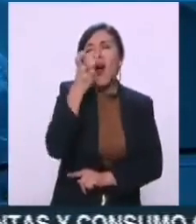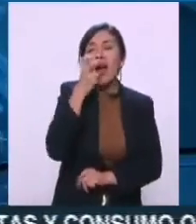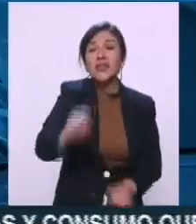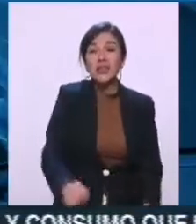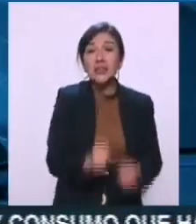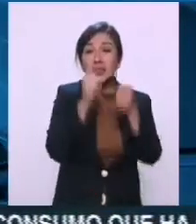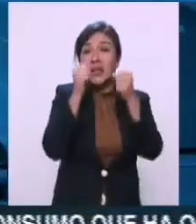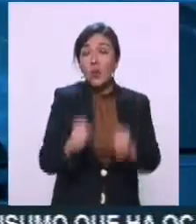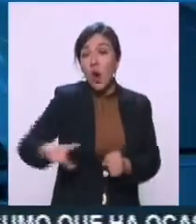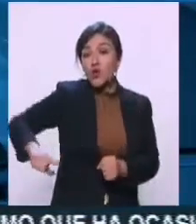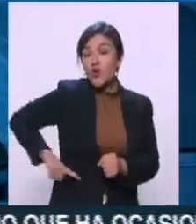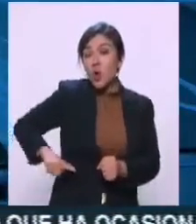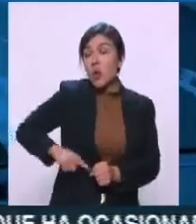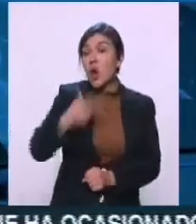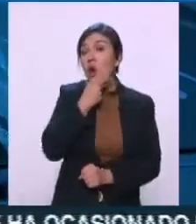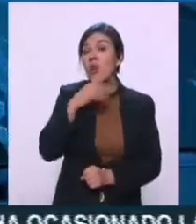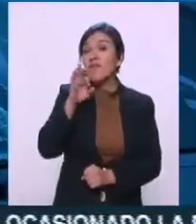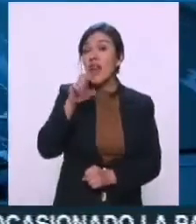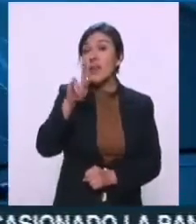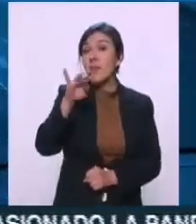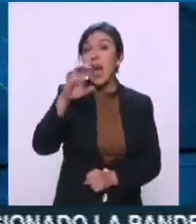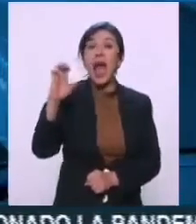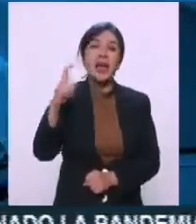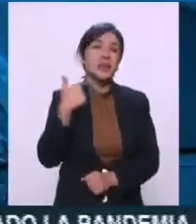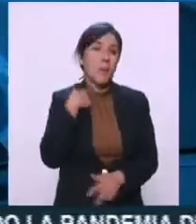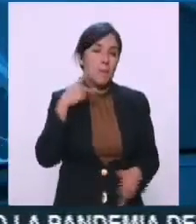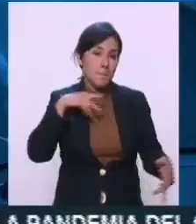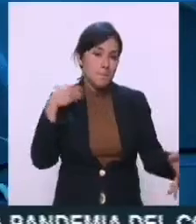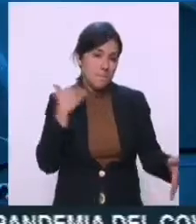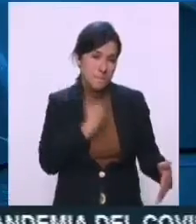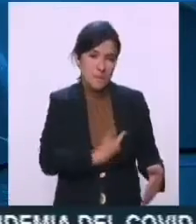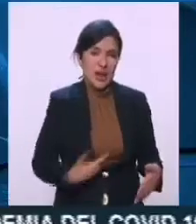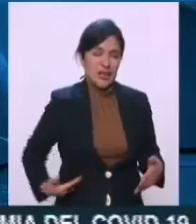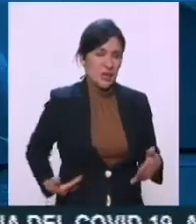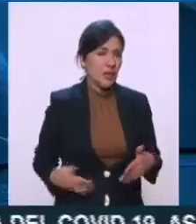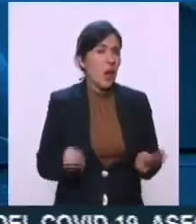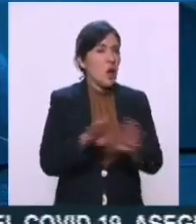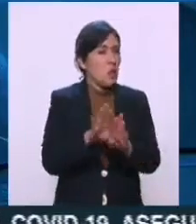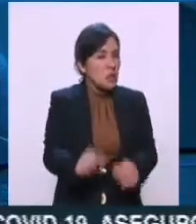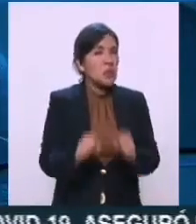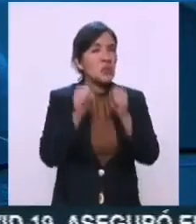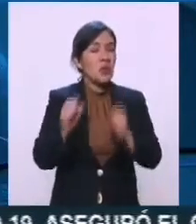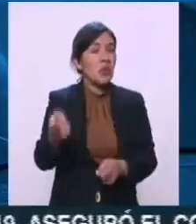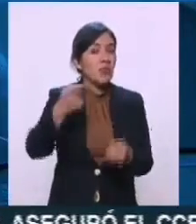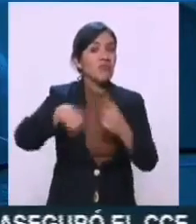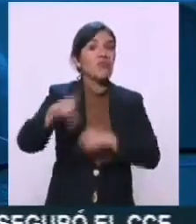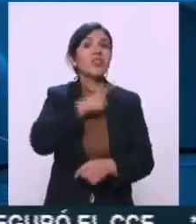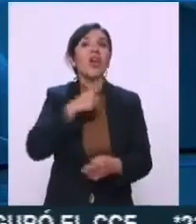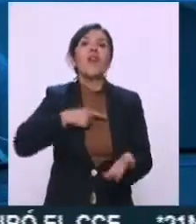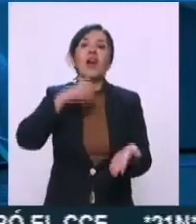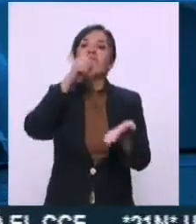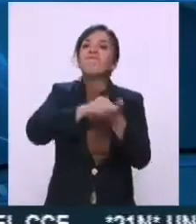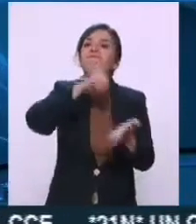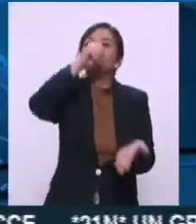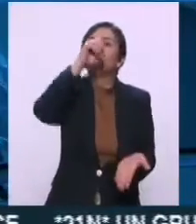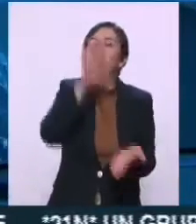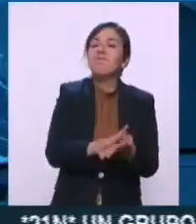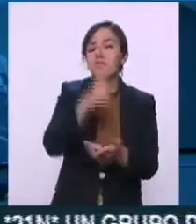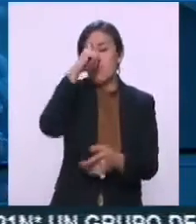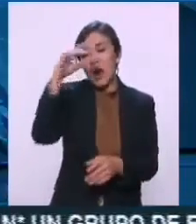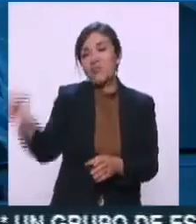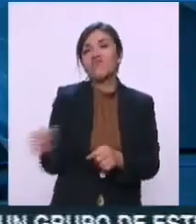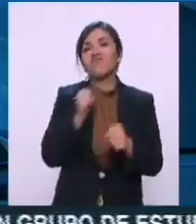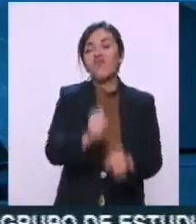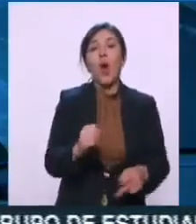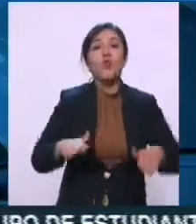seguridad del gobierno de Felipe Calderón, de una manera no metafórica, va a ser sentado en el banquillo de los